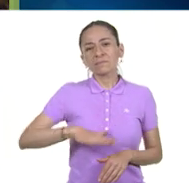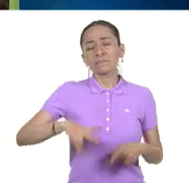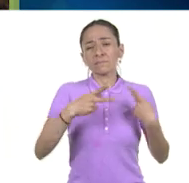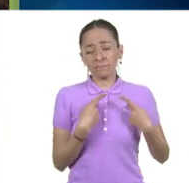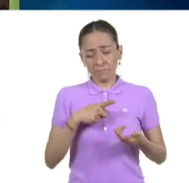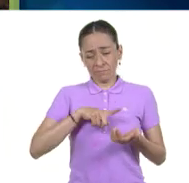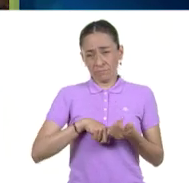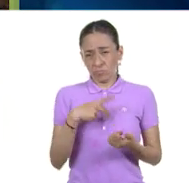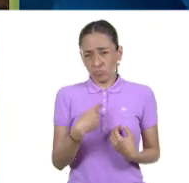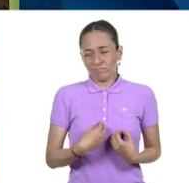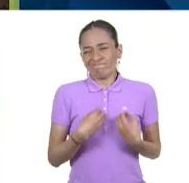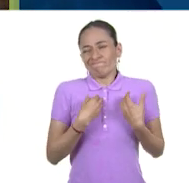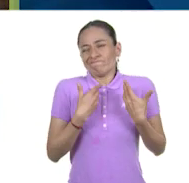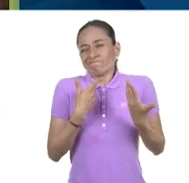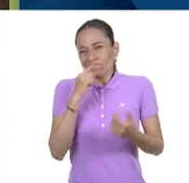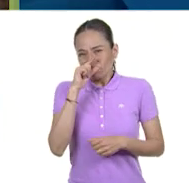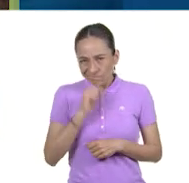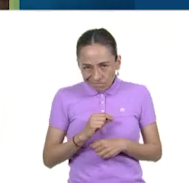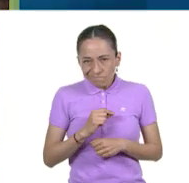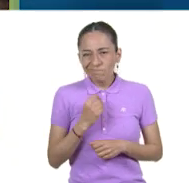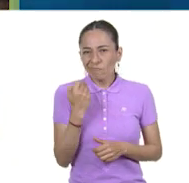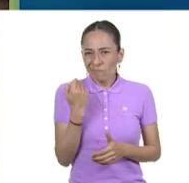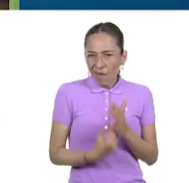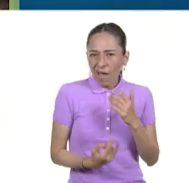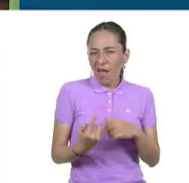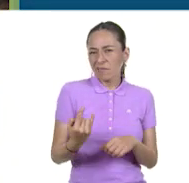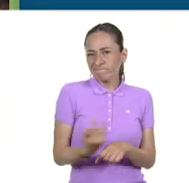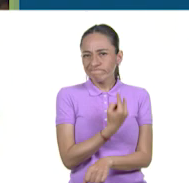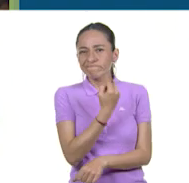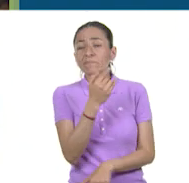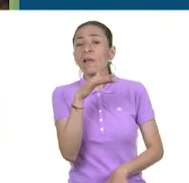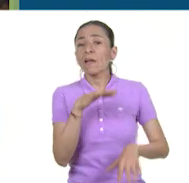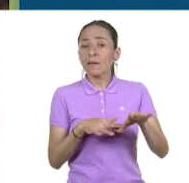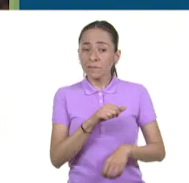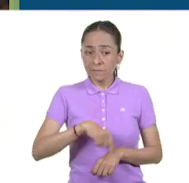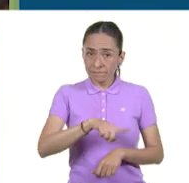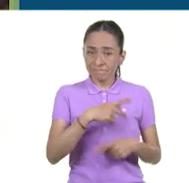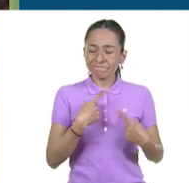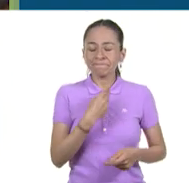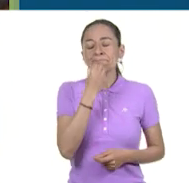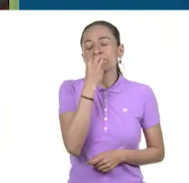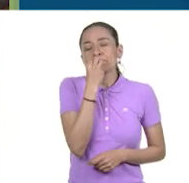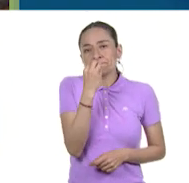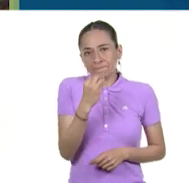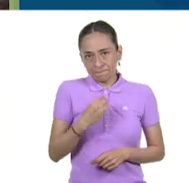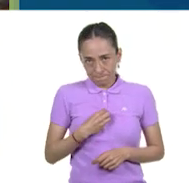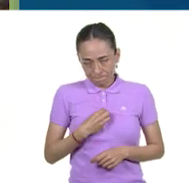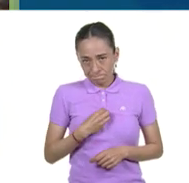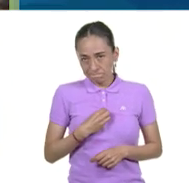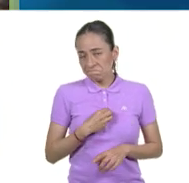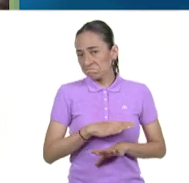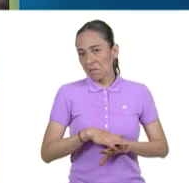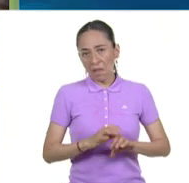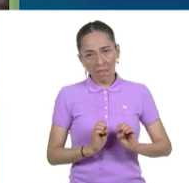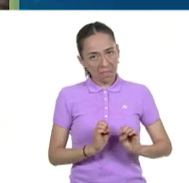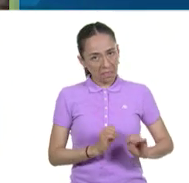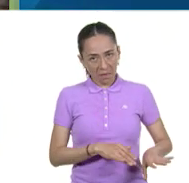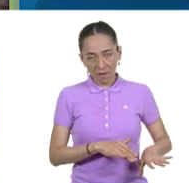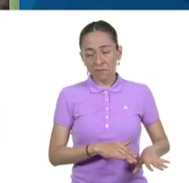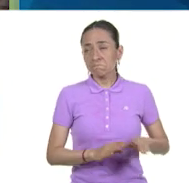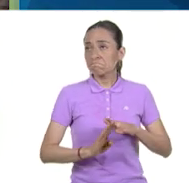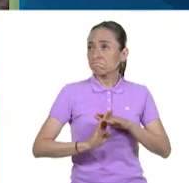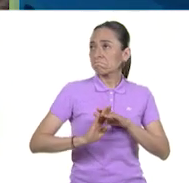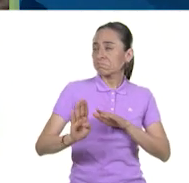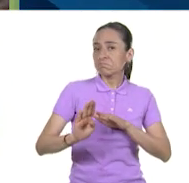población en muchos países obliga a personas a trasladarse de sus lugares de origen a países que le brindan